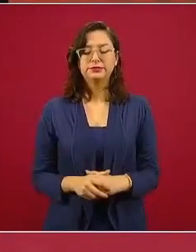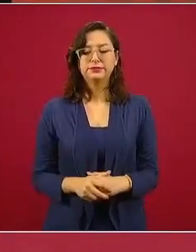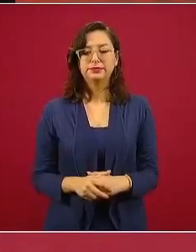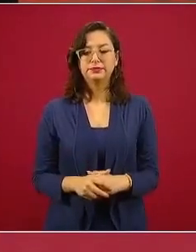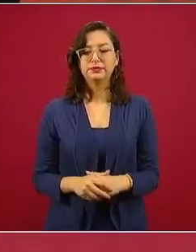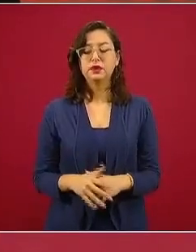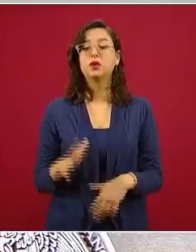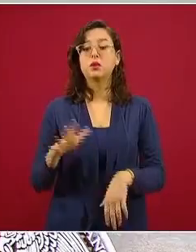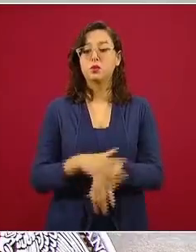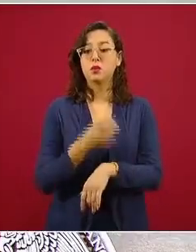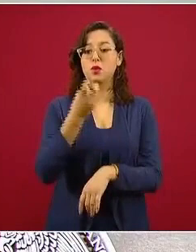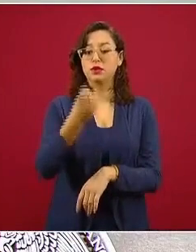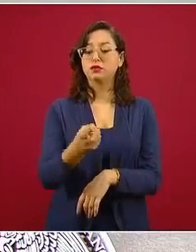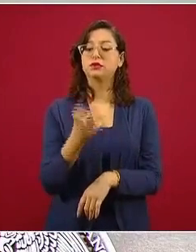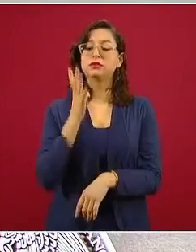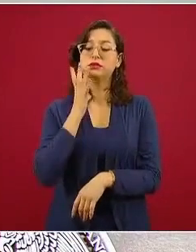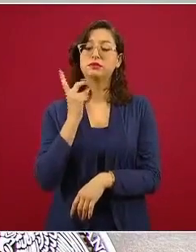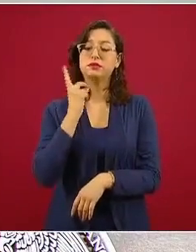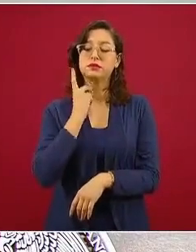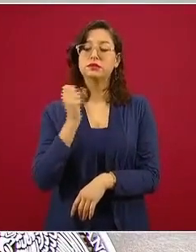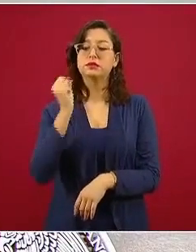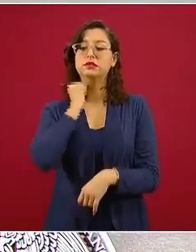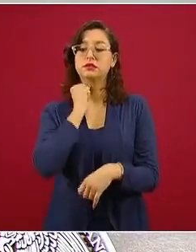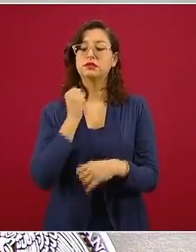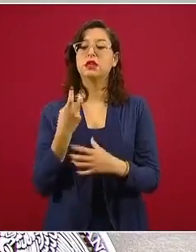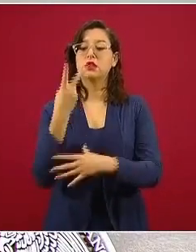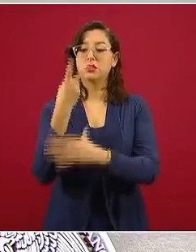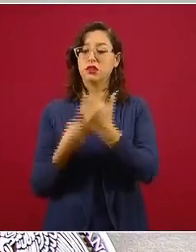Congreso de la Unión aprobó 3 nuevas leyes,